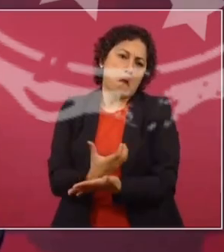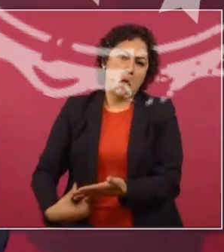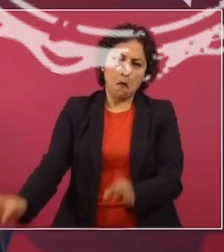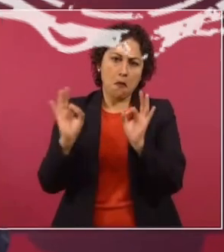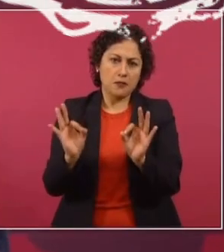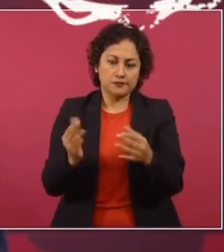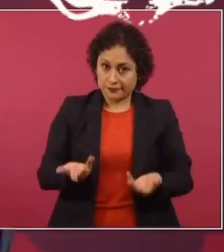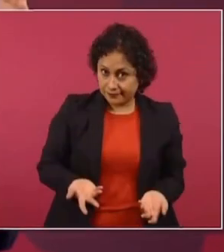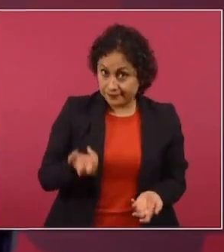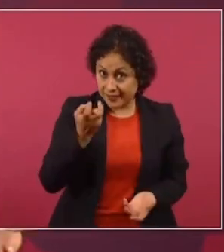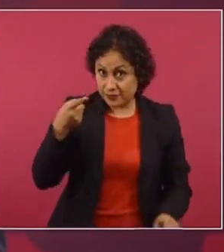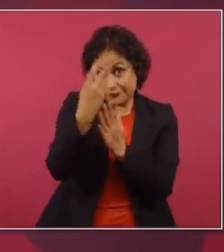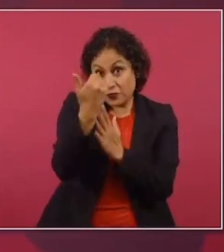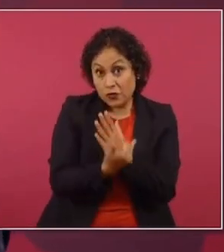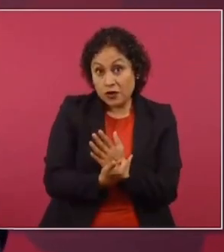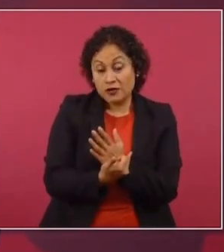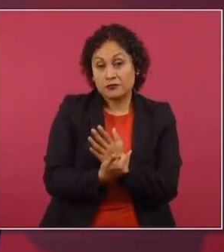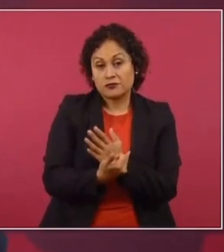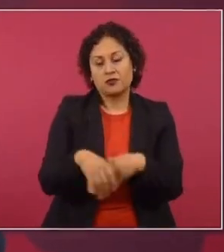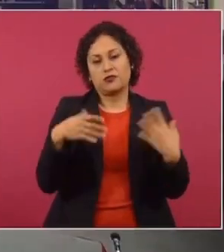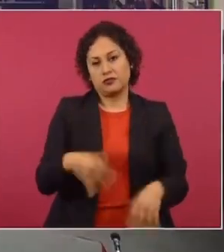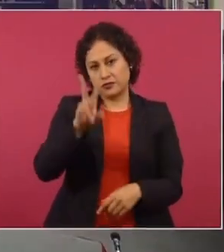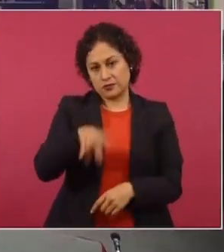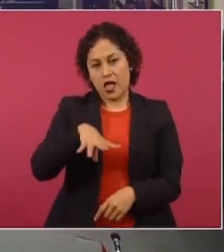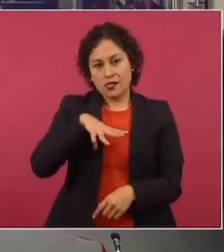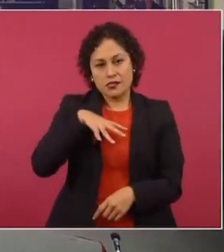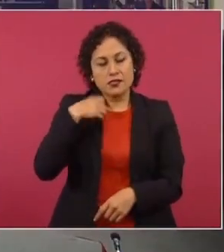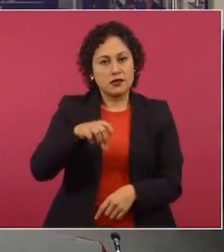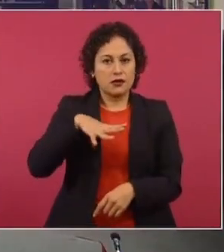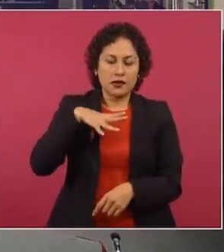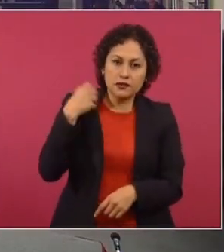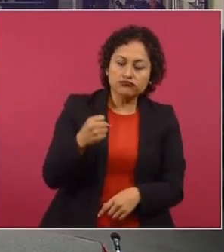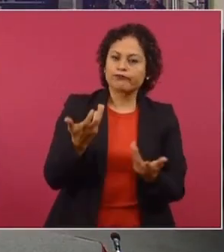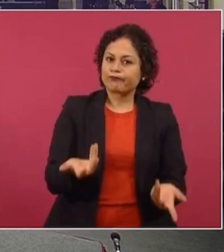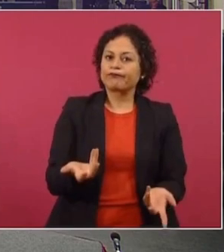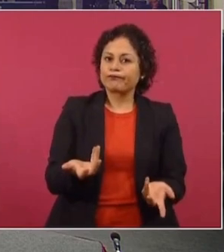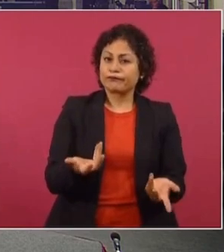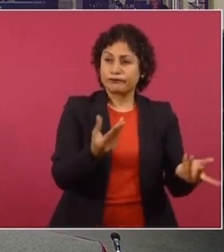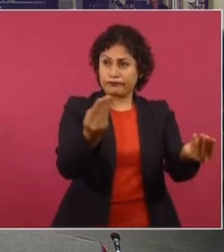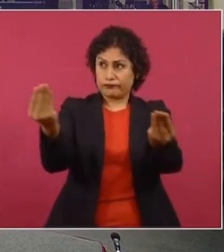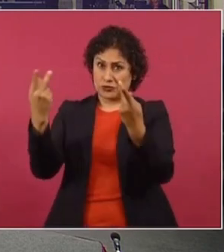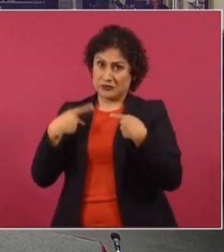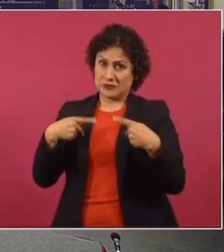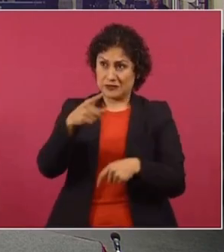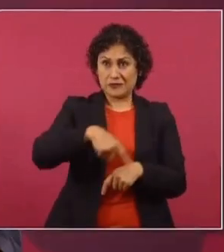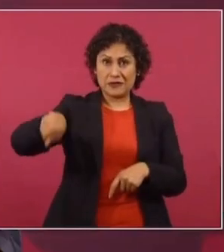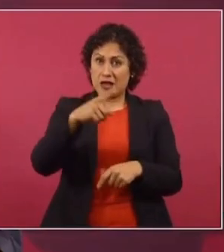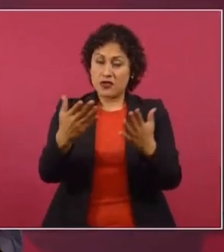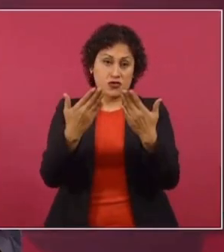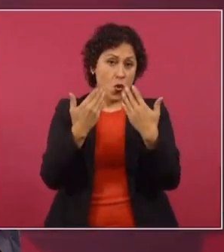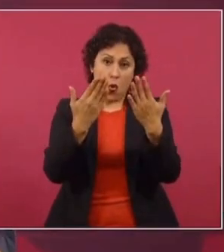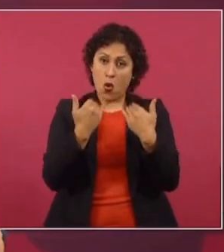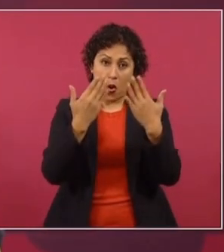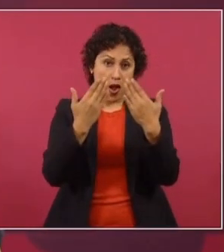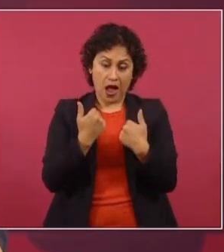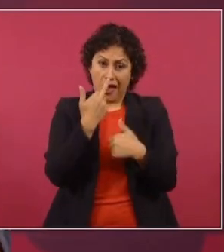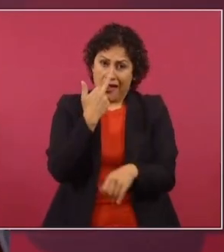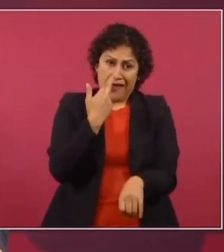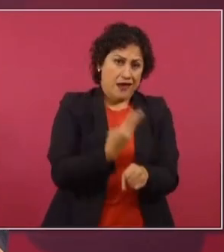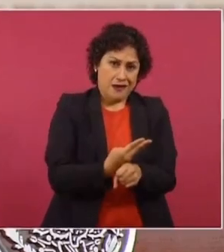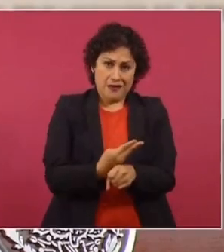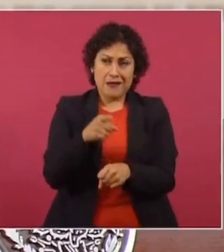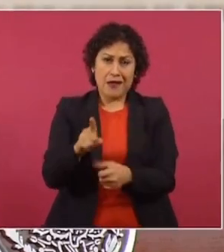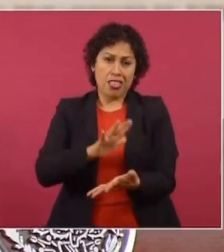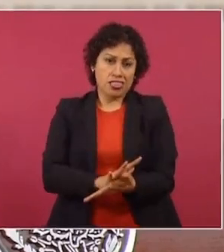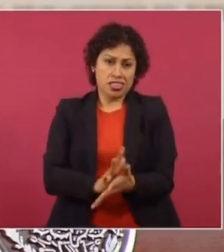Bueno, pues esto lo hemos estado haciendo con mucho esfuerzo y enfrentando a gente irresponsable, sectaria,